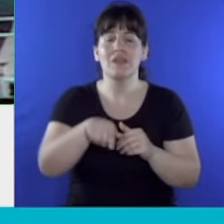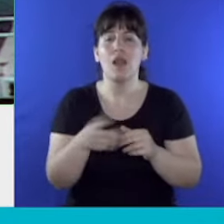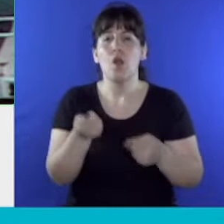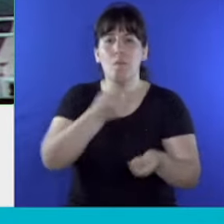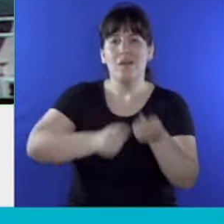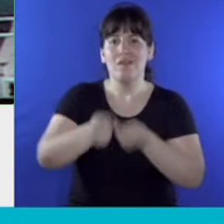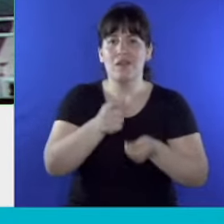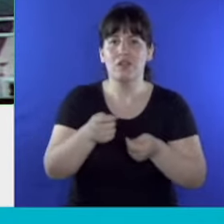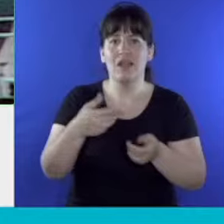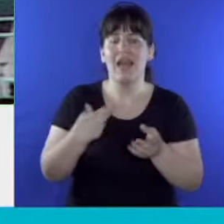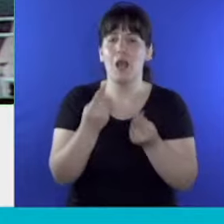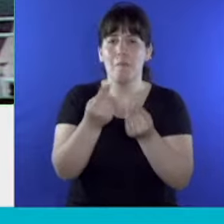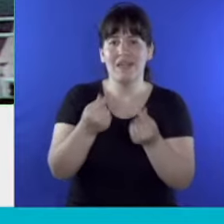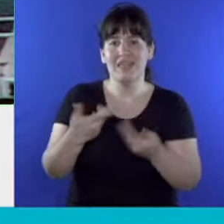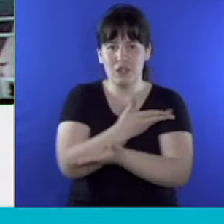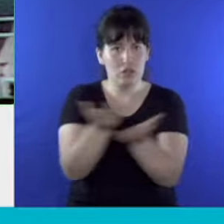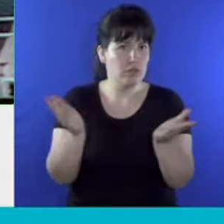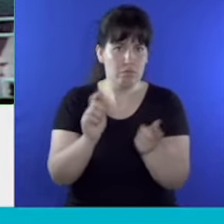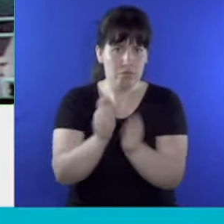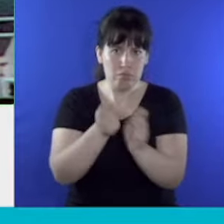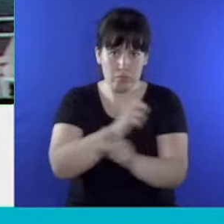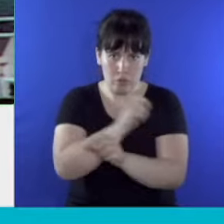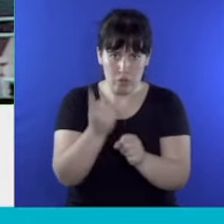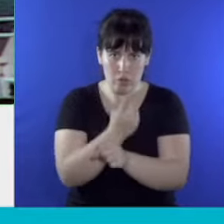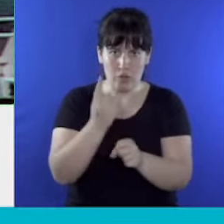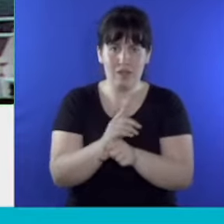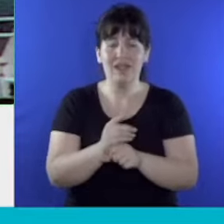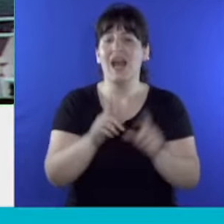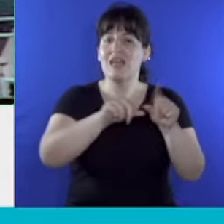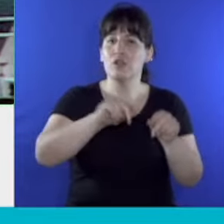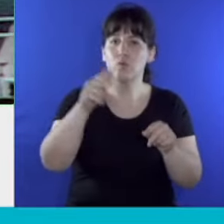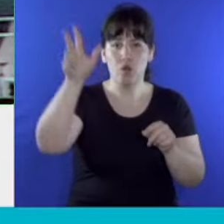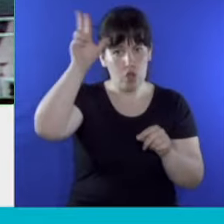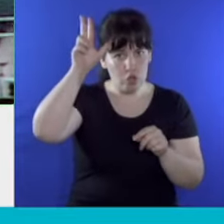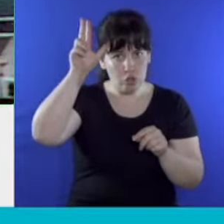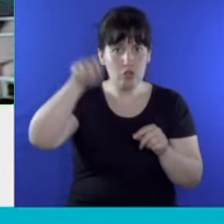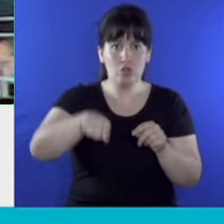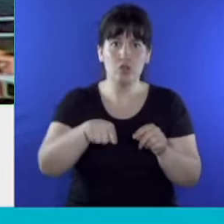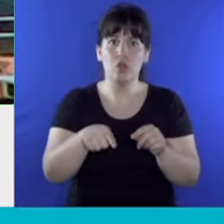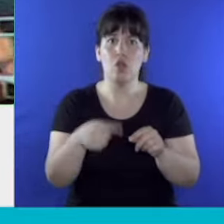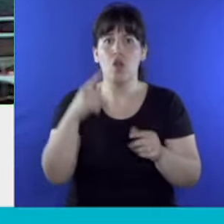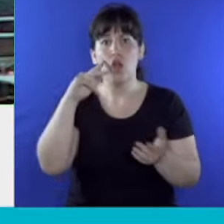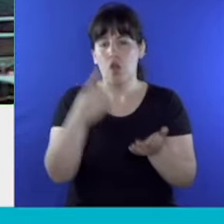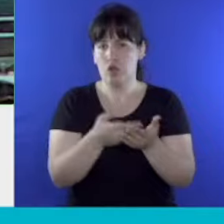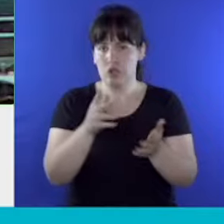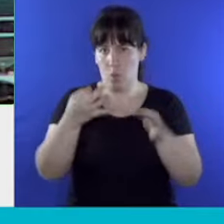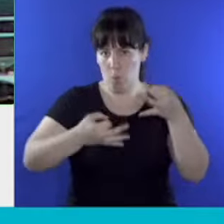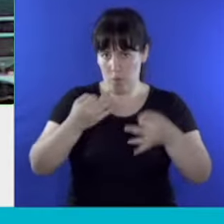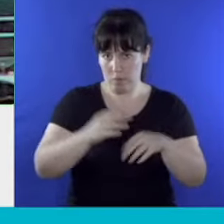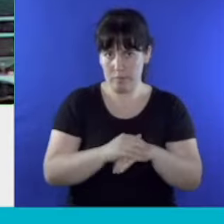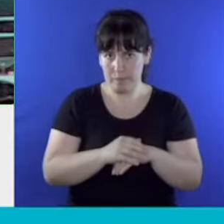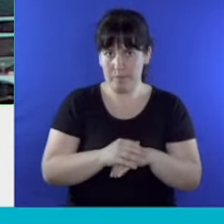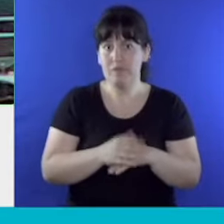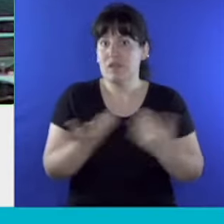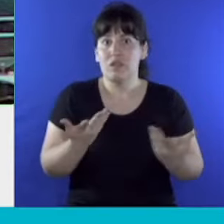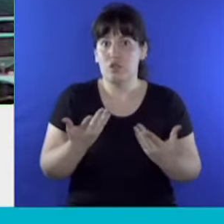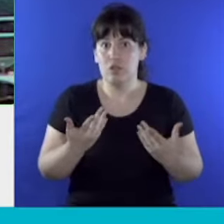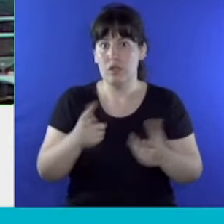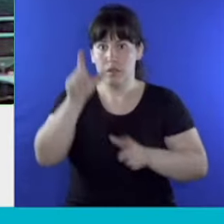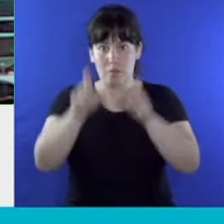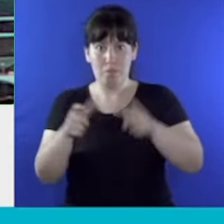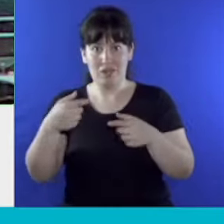dirección, administración y órganos de fiscalización, y no se aceptó el artículo 8, versión 2, por no ser jurídicamente posible. O sea que hay oposición que